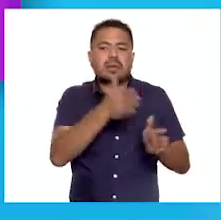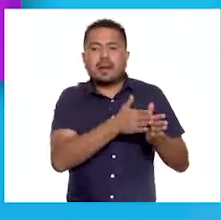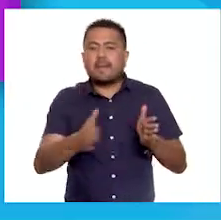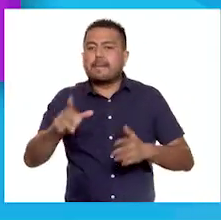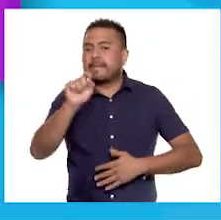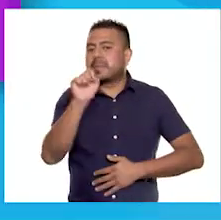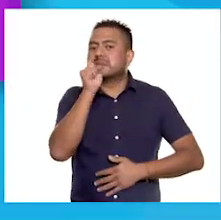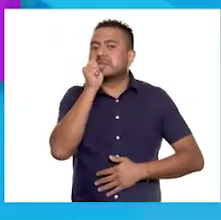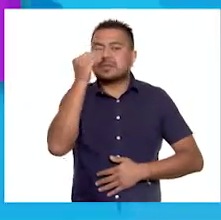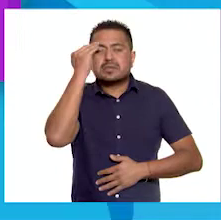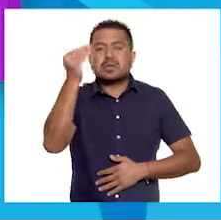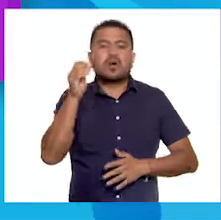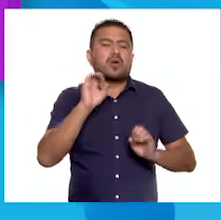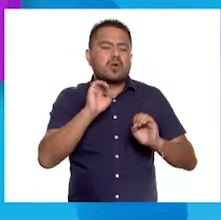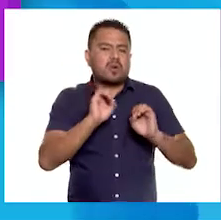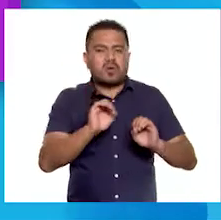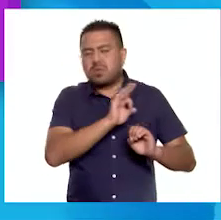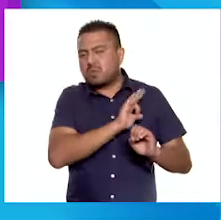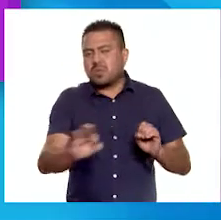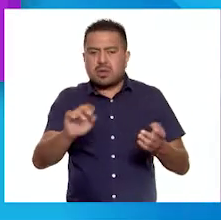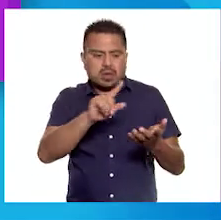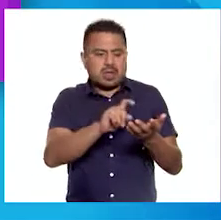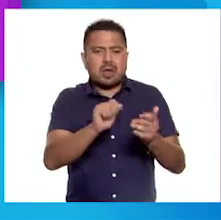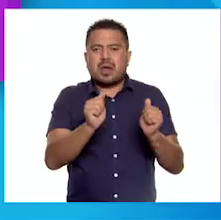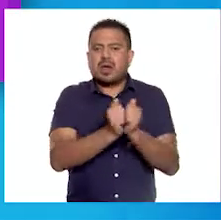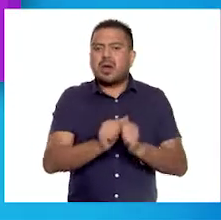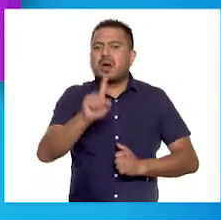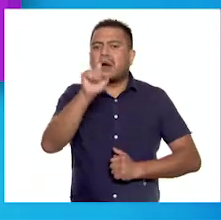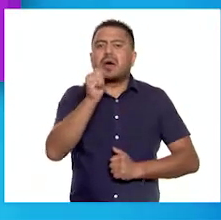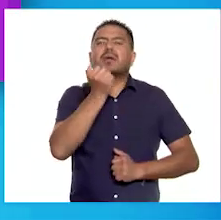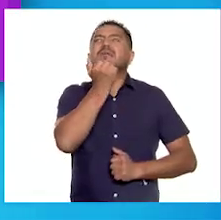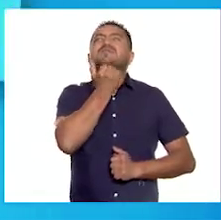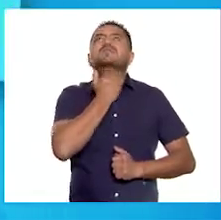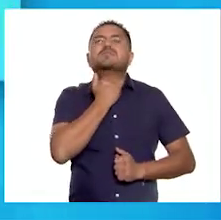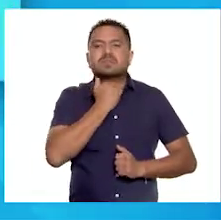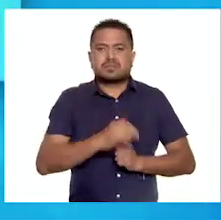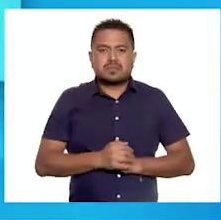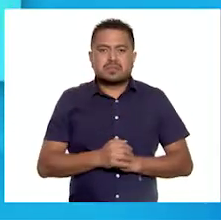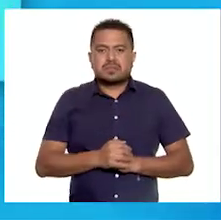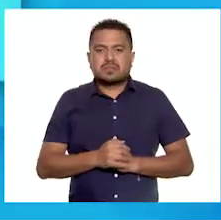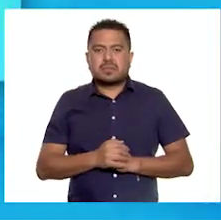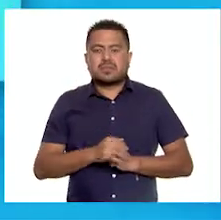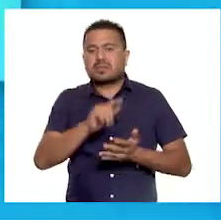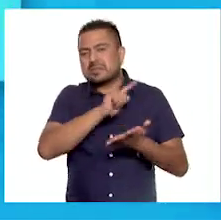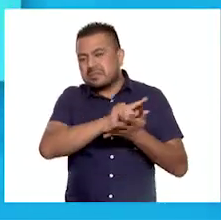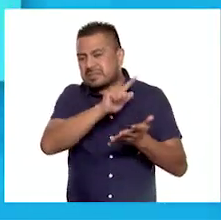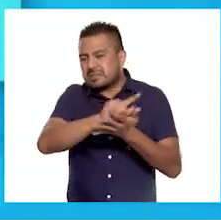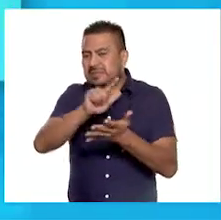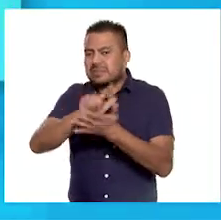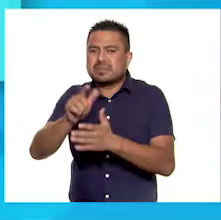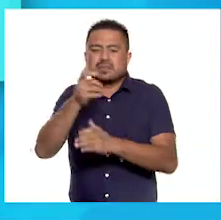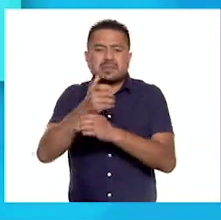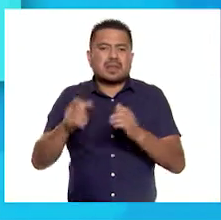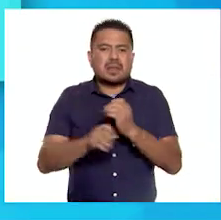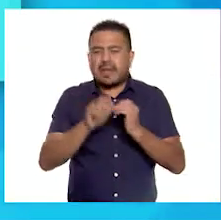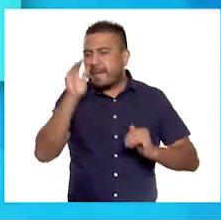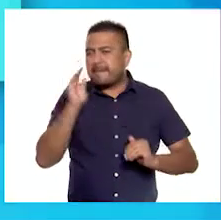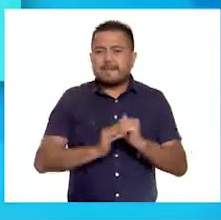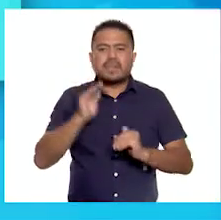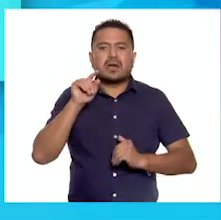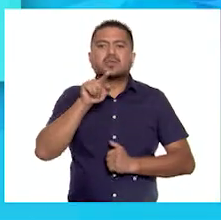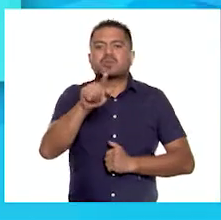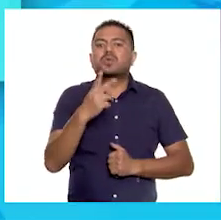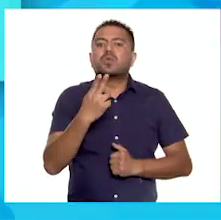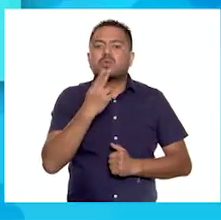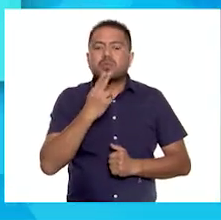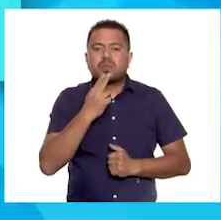durante 20 segundos o aplica desinfectante a base de agua y alcohol. Desinfecta las superficies de los objetos que